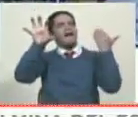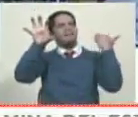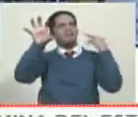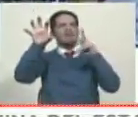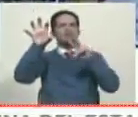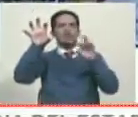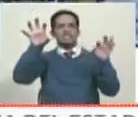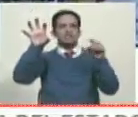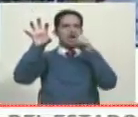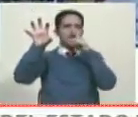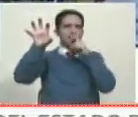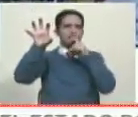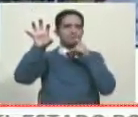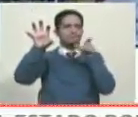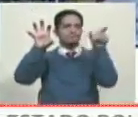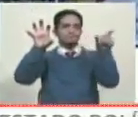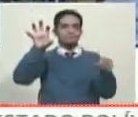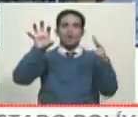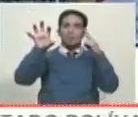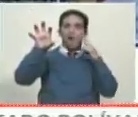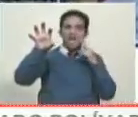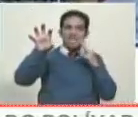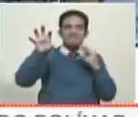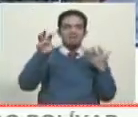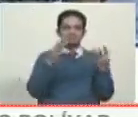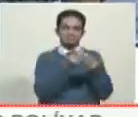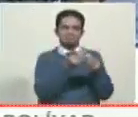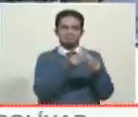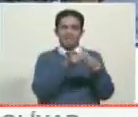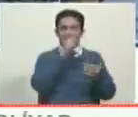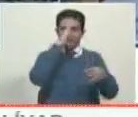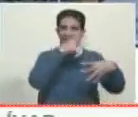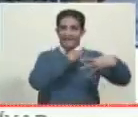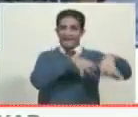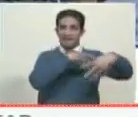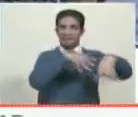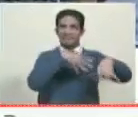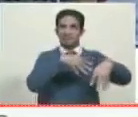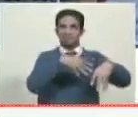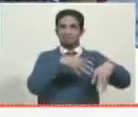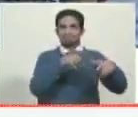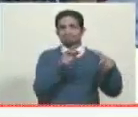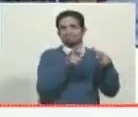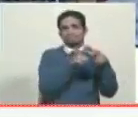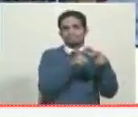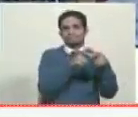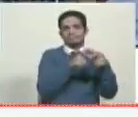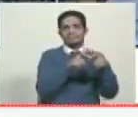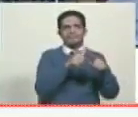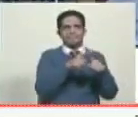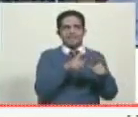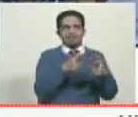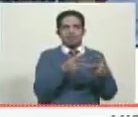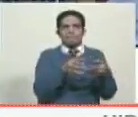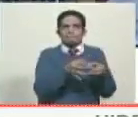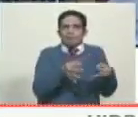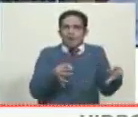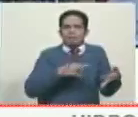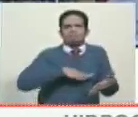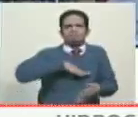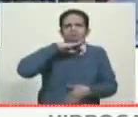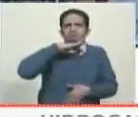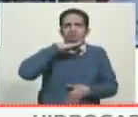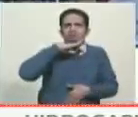como un simón bolívar con un ejército diezmado en número pero nunca inmoral ni en dignidad